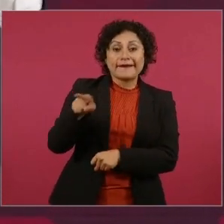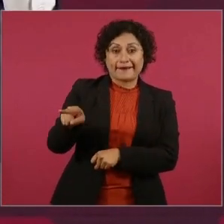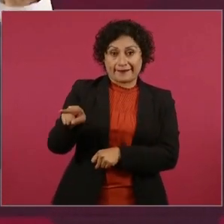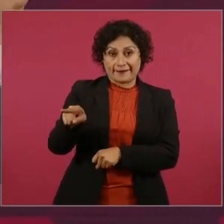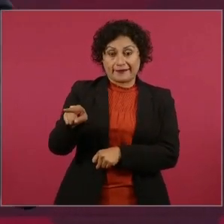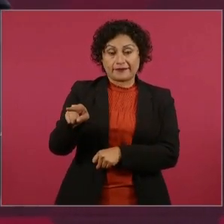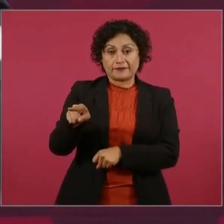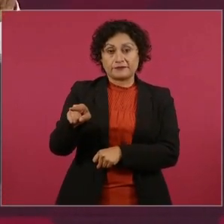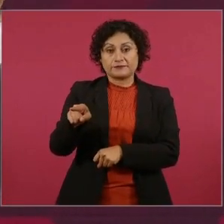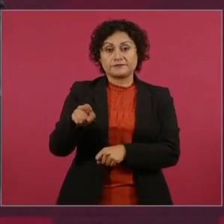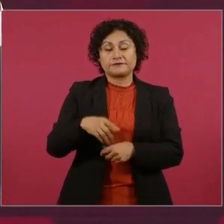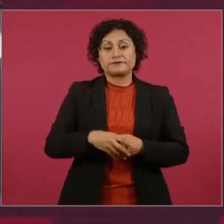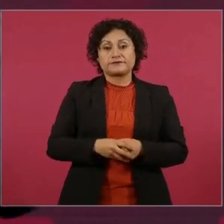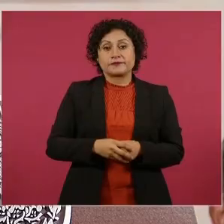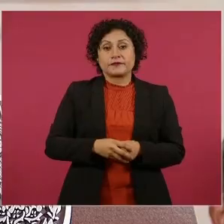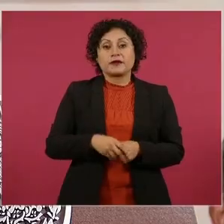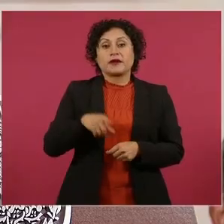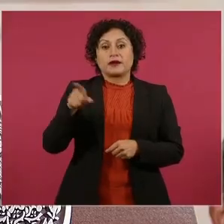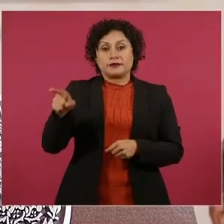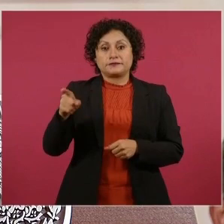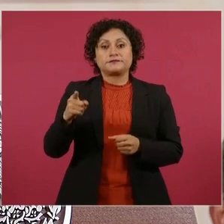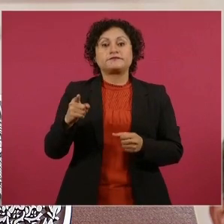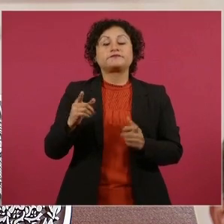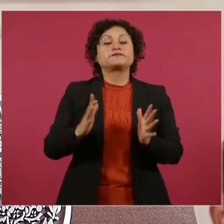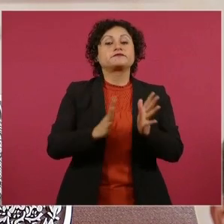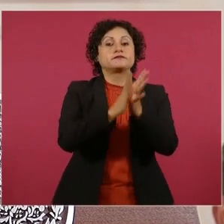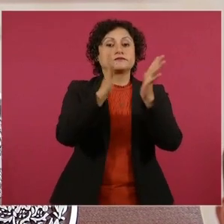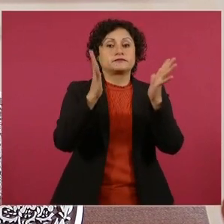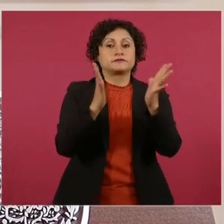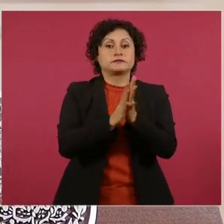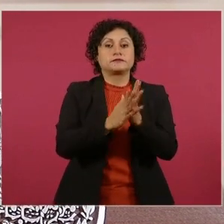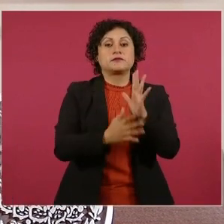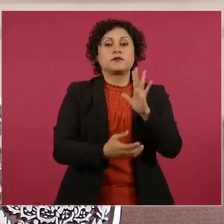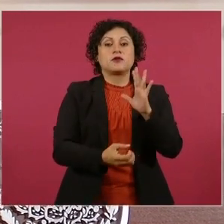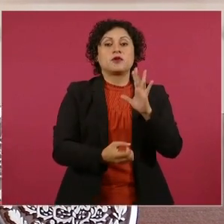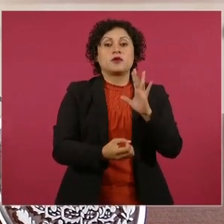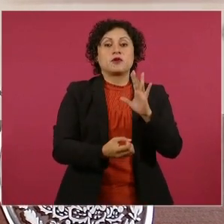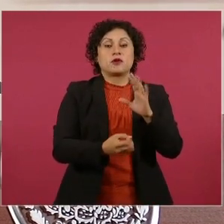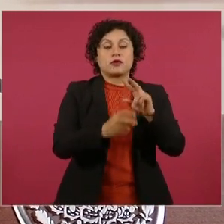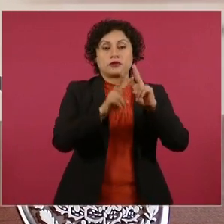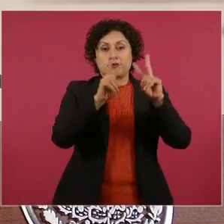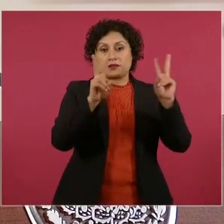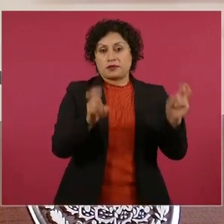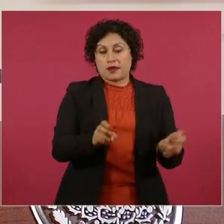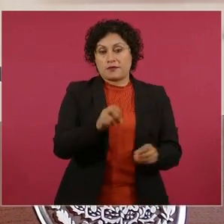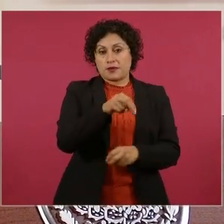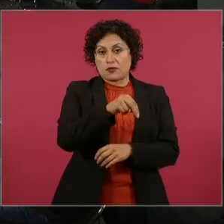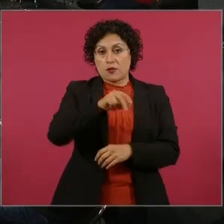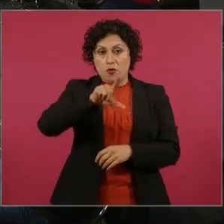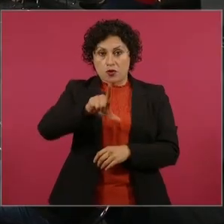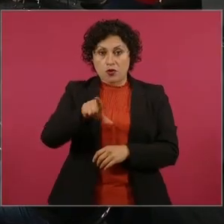en lo de Nuevo León estuvo de